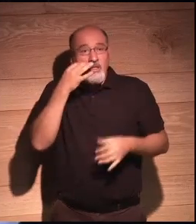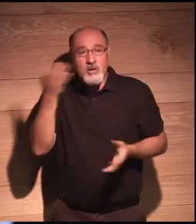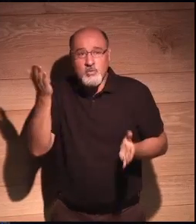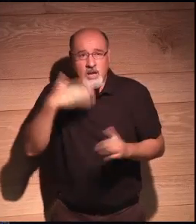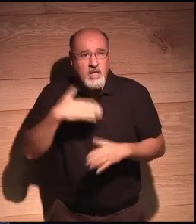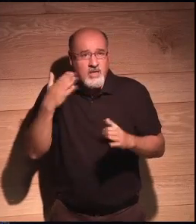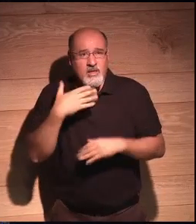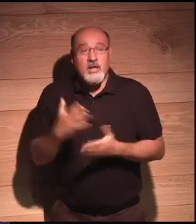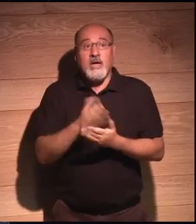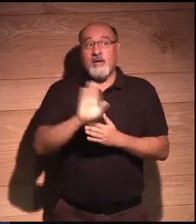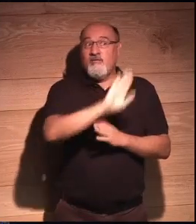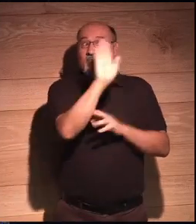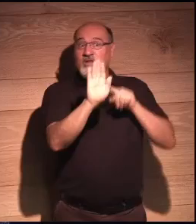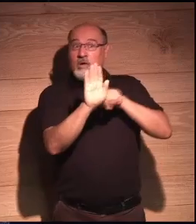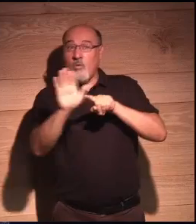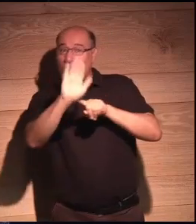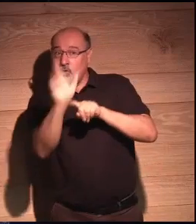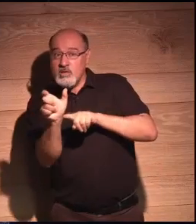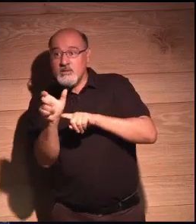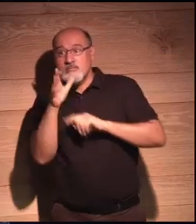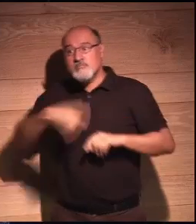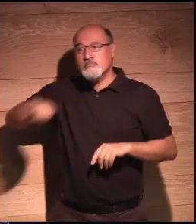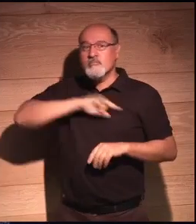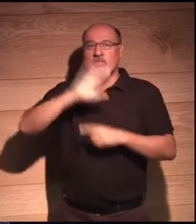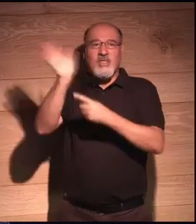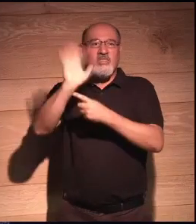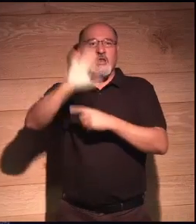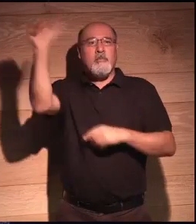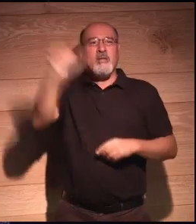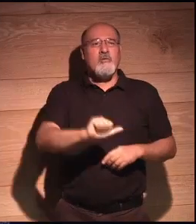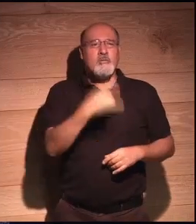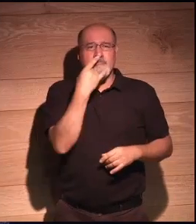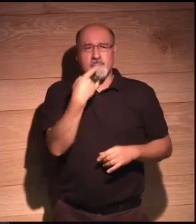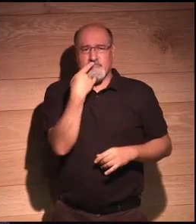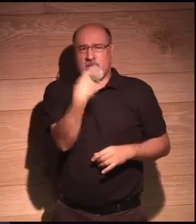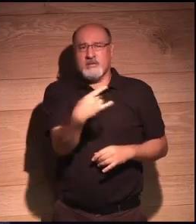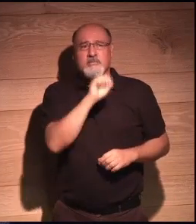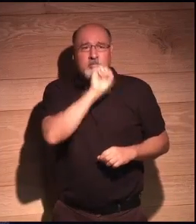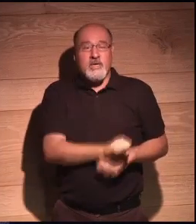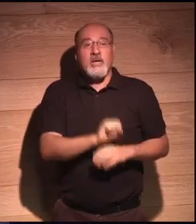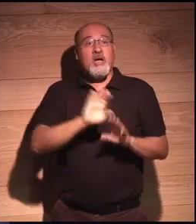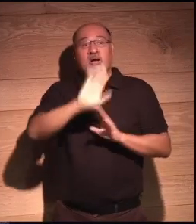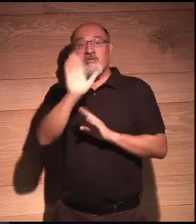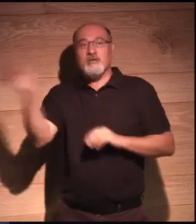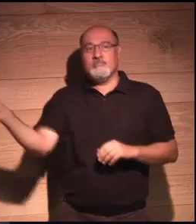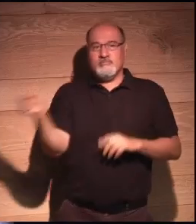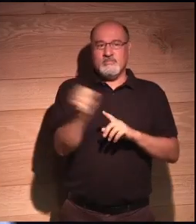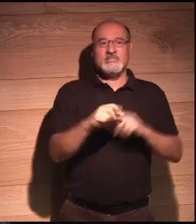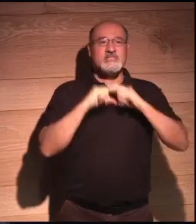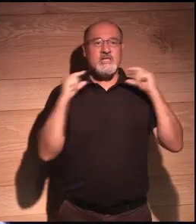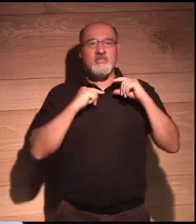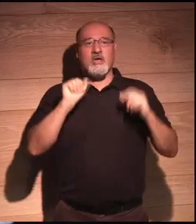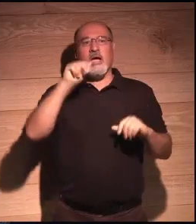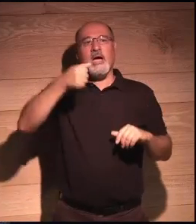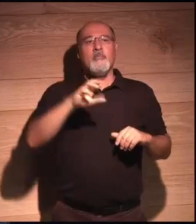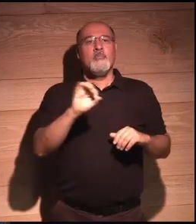del documental, si eres cinéfilo, si te gustan mucho las películas, verás, por ejemplo, que sale un sacerdote que se llama Ambrose Chappell.